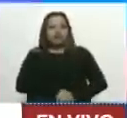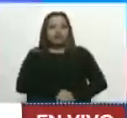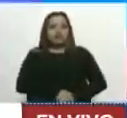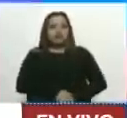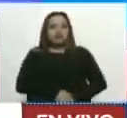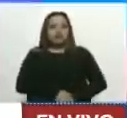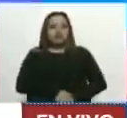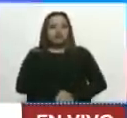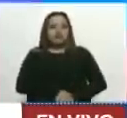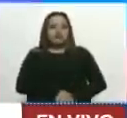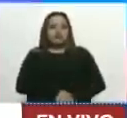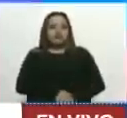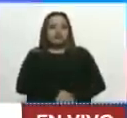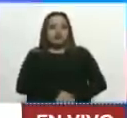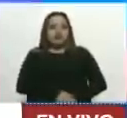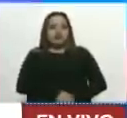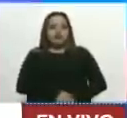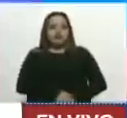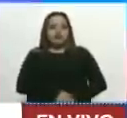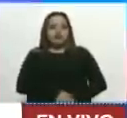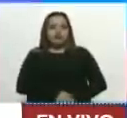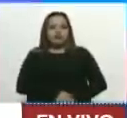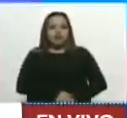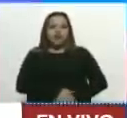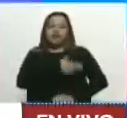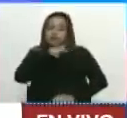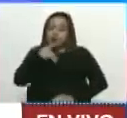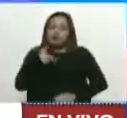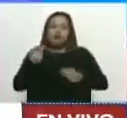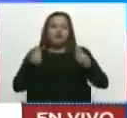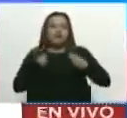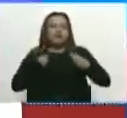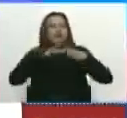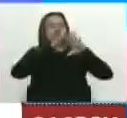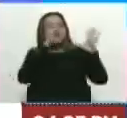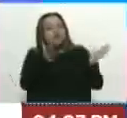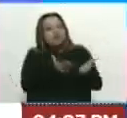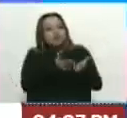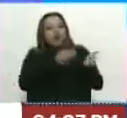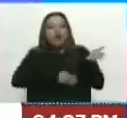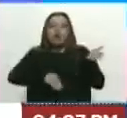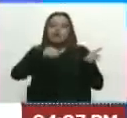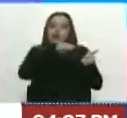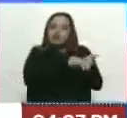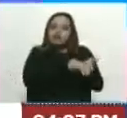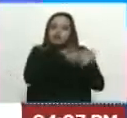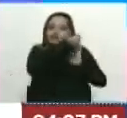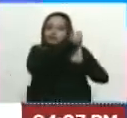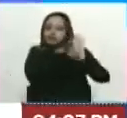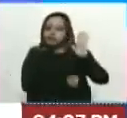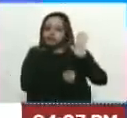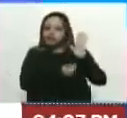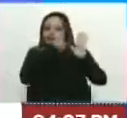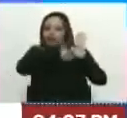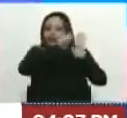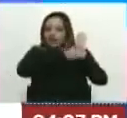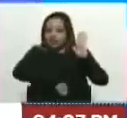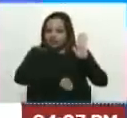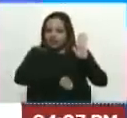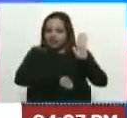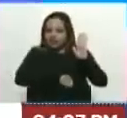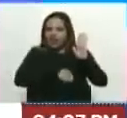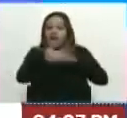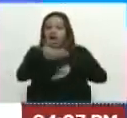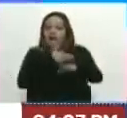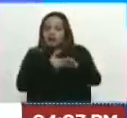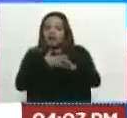Hoy día estamos viendo un minuto en donde se vuelve a ratificar el decreto que designa a